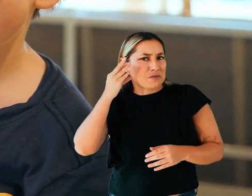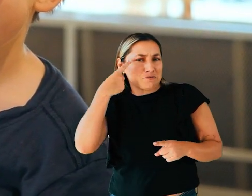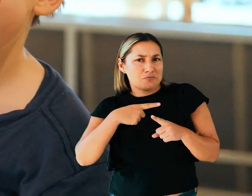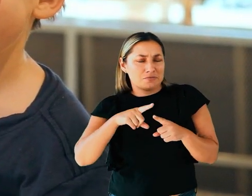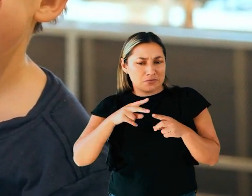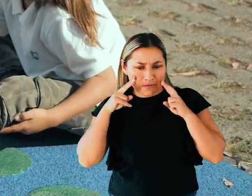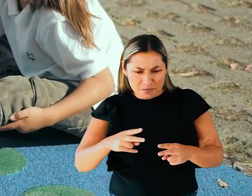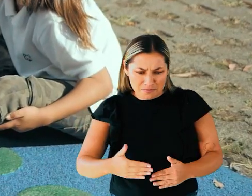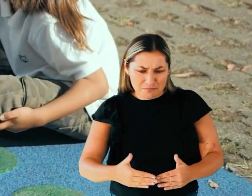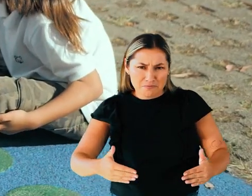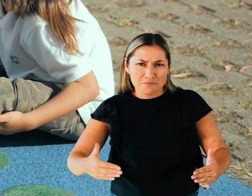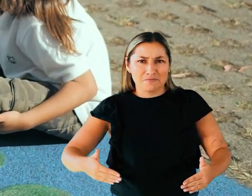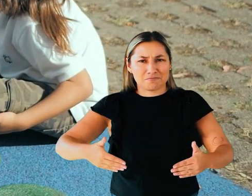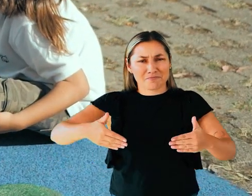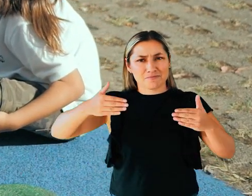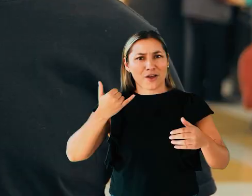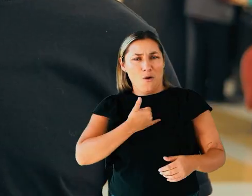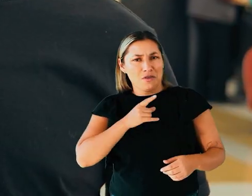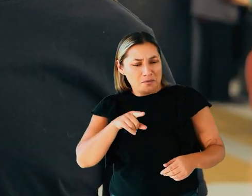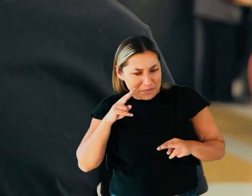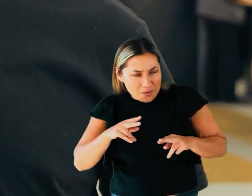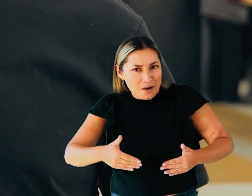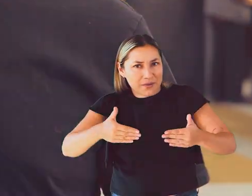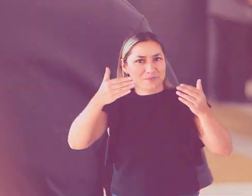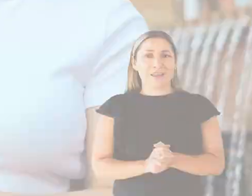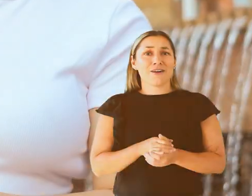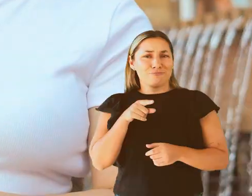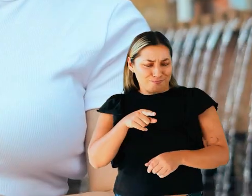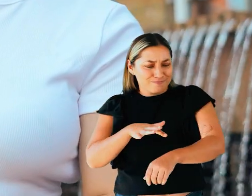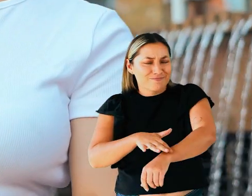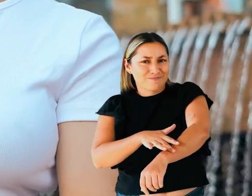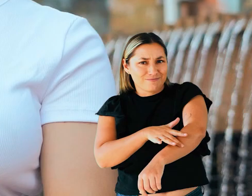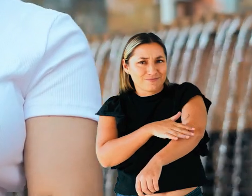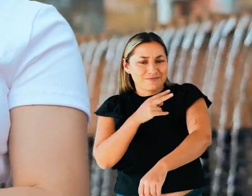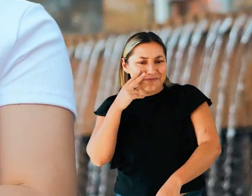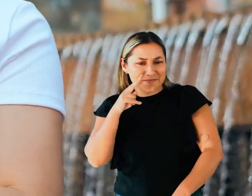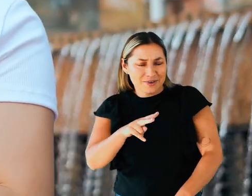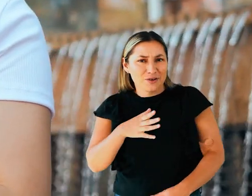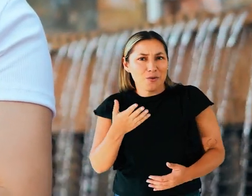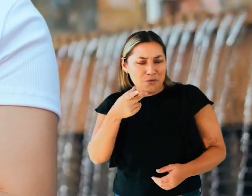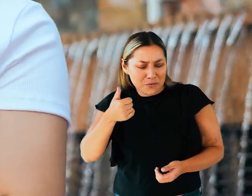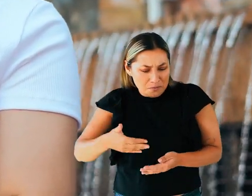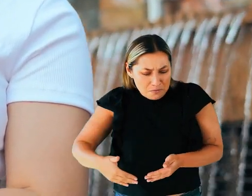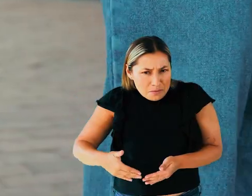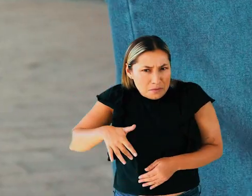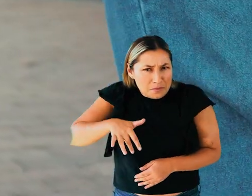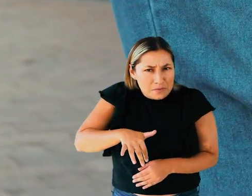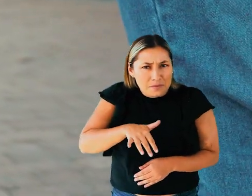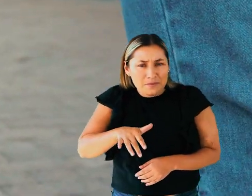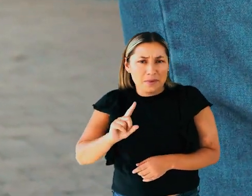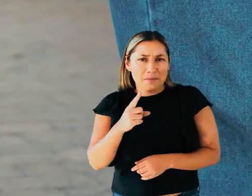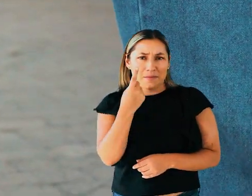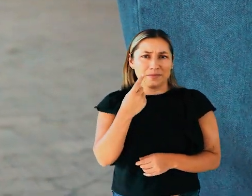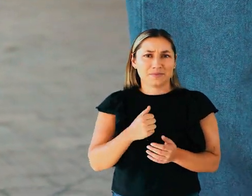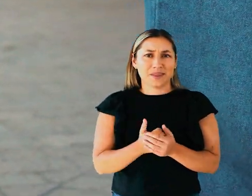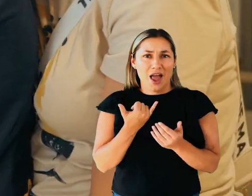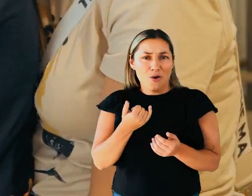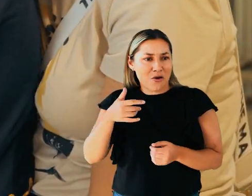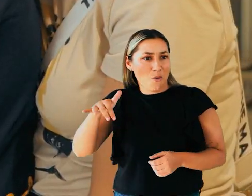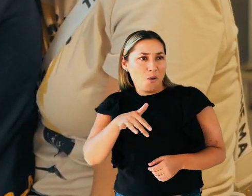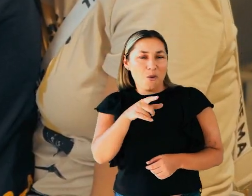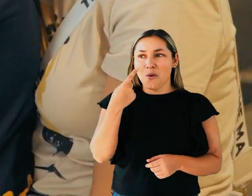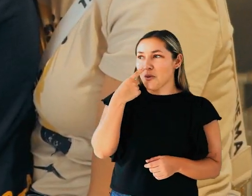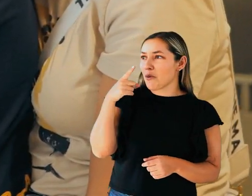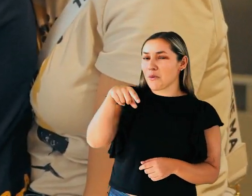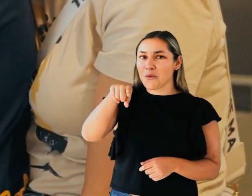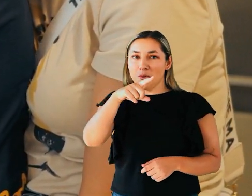nuevas experiencias que han visto crecer a chicos y jóvenes. Nos hace vibrar ver cómo dabas tus primeros pasos y ahora